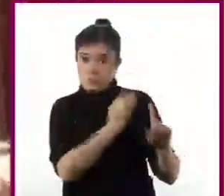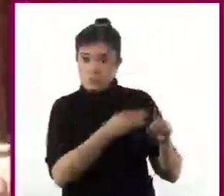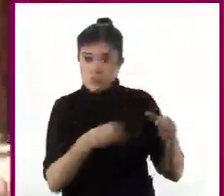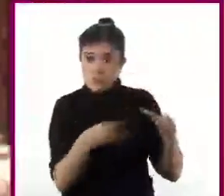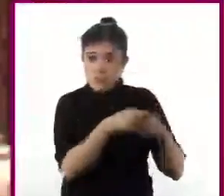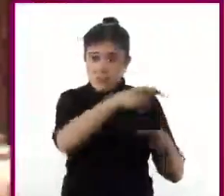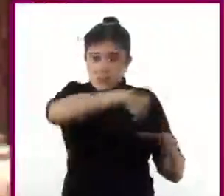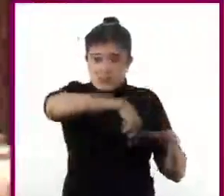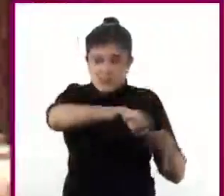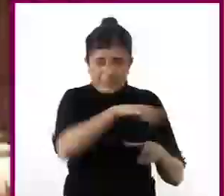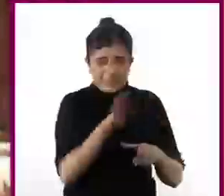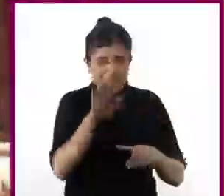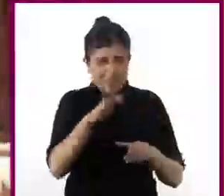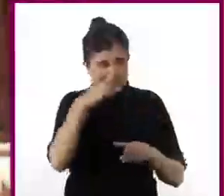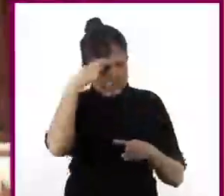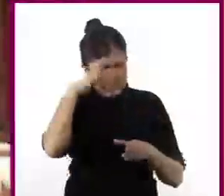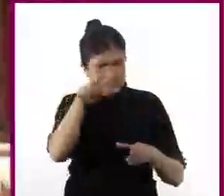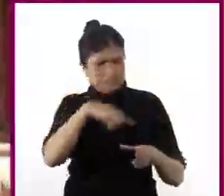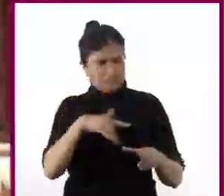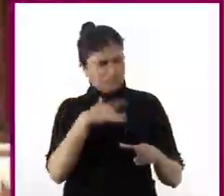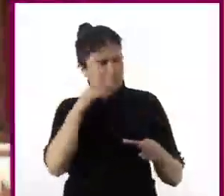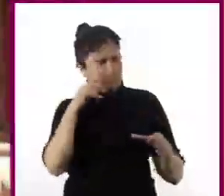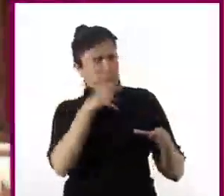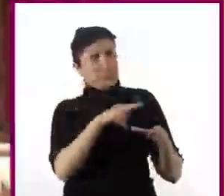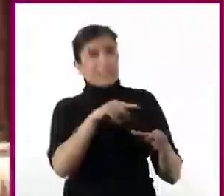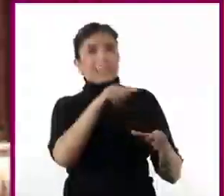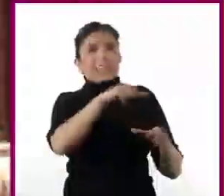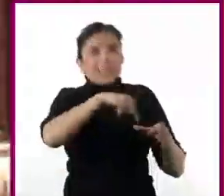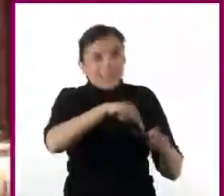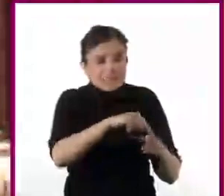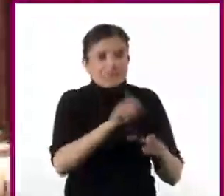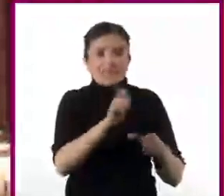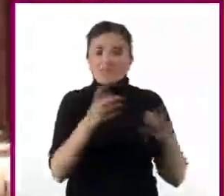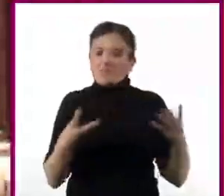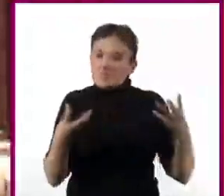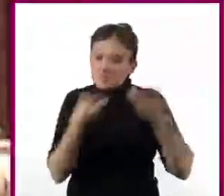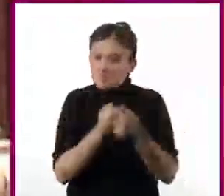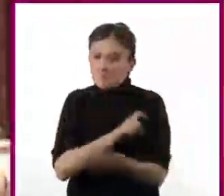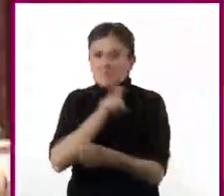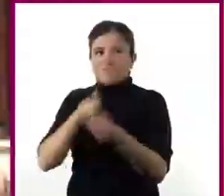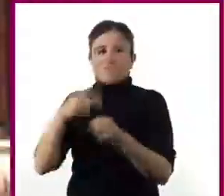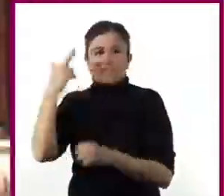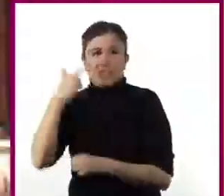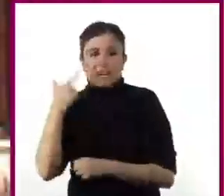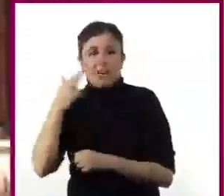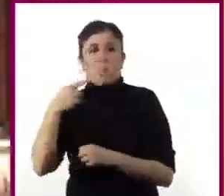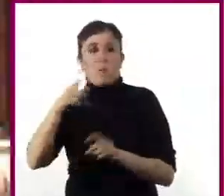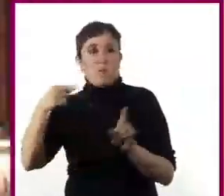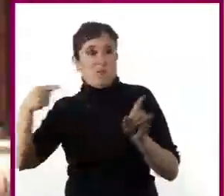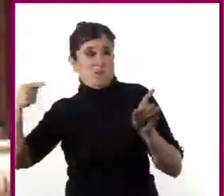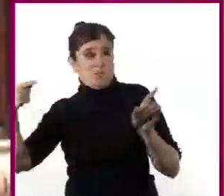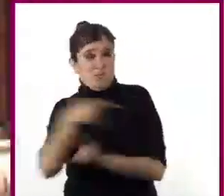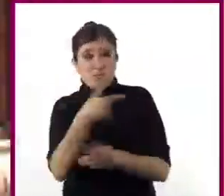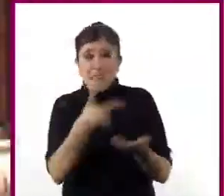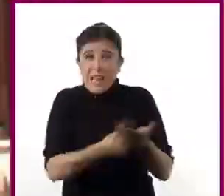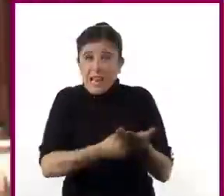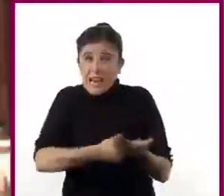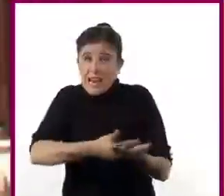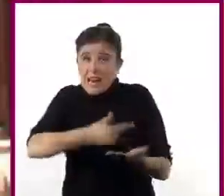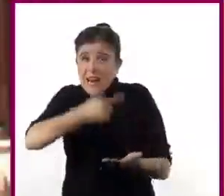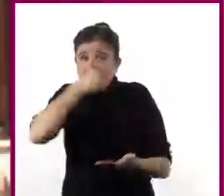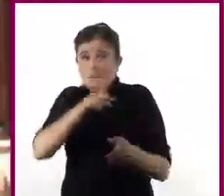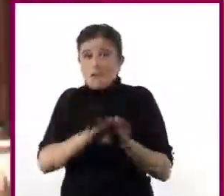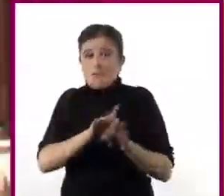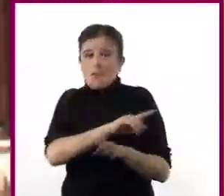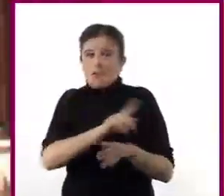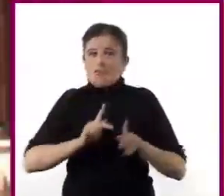por extraño que pudiera parecernos, realmente eran parte de la monarquía, y la ofensa grave de ver